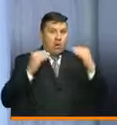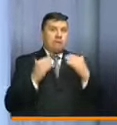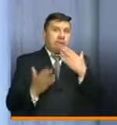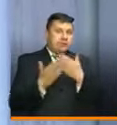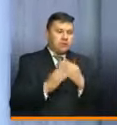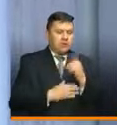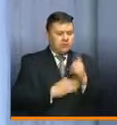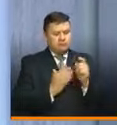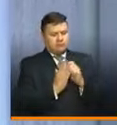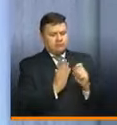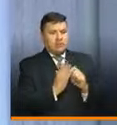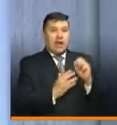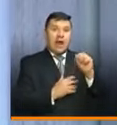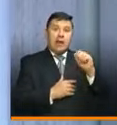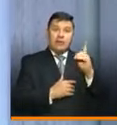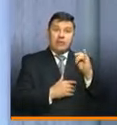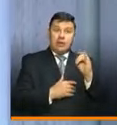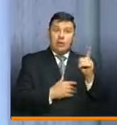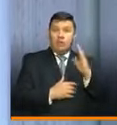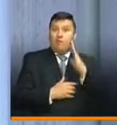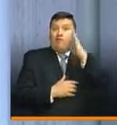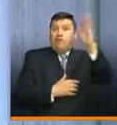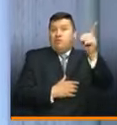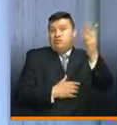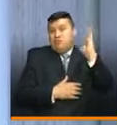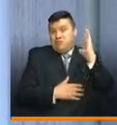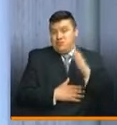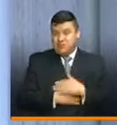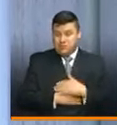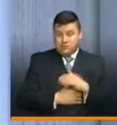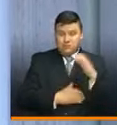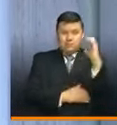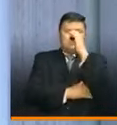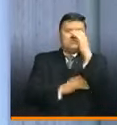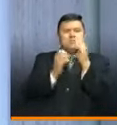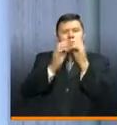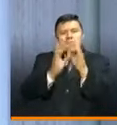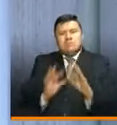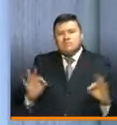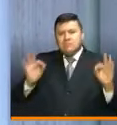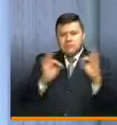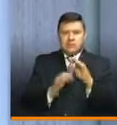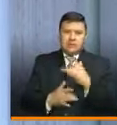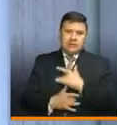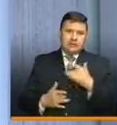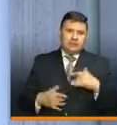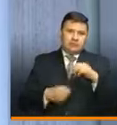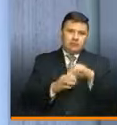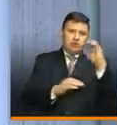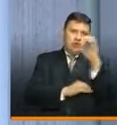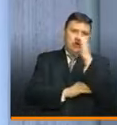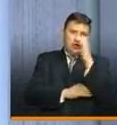también a la ANDI del futuro, porque para Colombia lo fundamental es la salud de los colombianos. Para Colombia lo